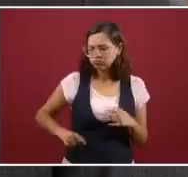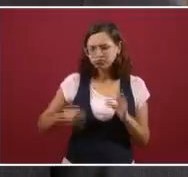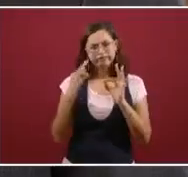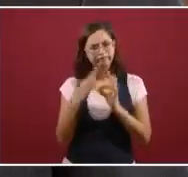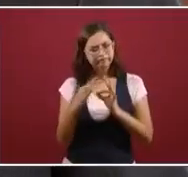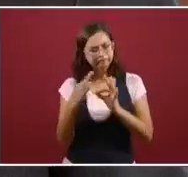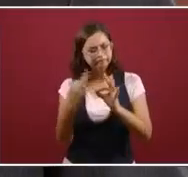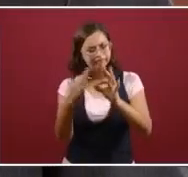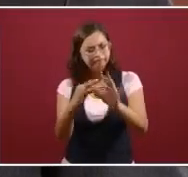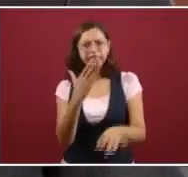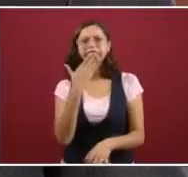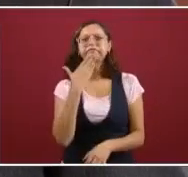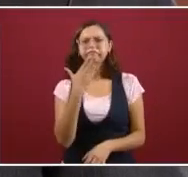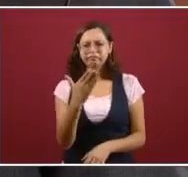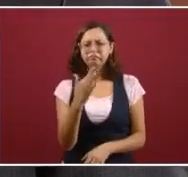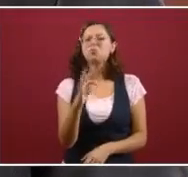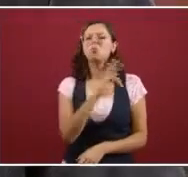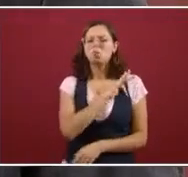manejando con